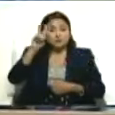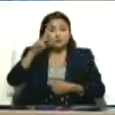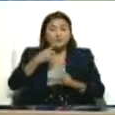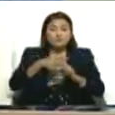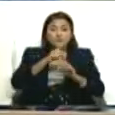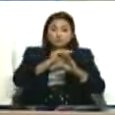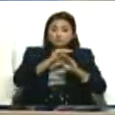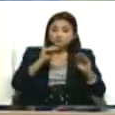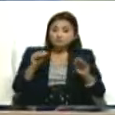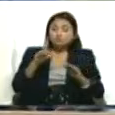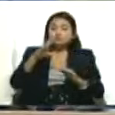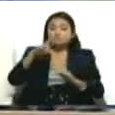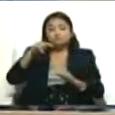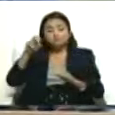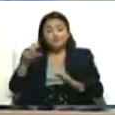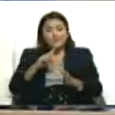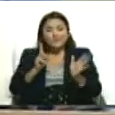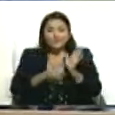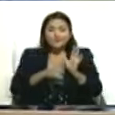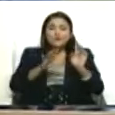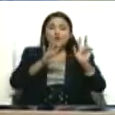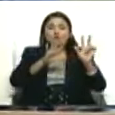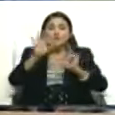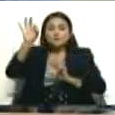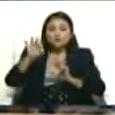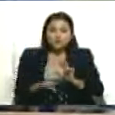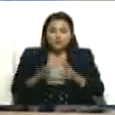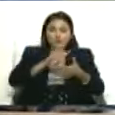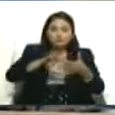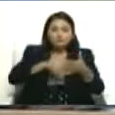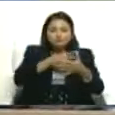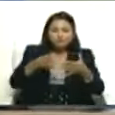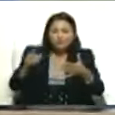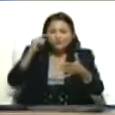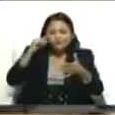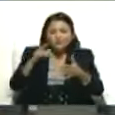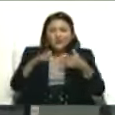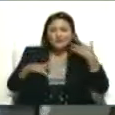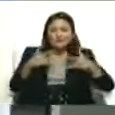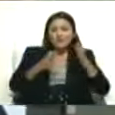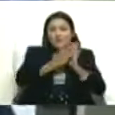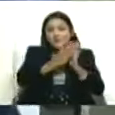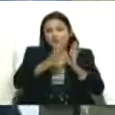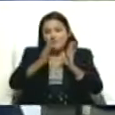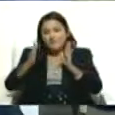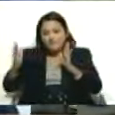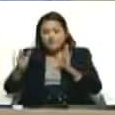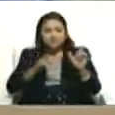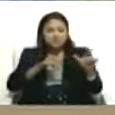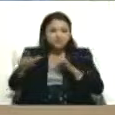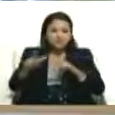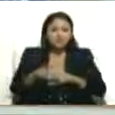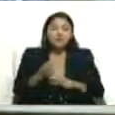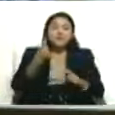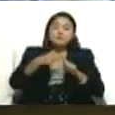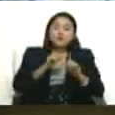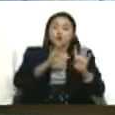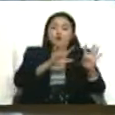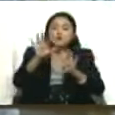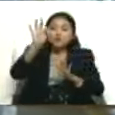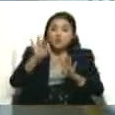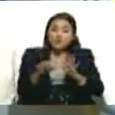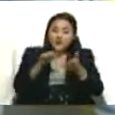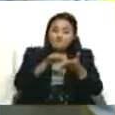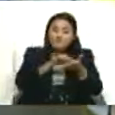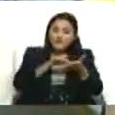Consejo Nacional Electoral ha cumplido con el 80% de lo que es el cronograma, así como también ha dicho que se han instalado el